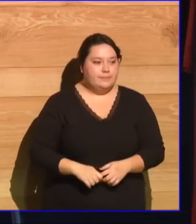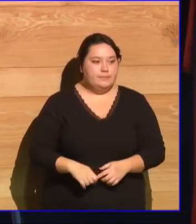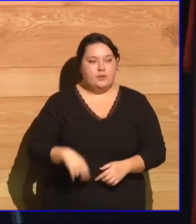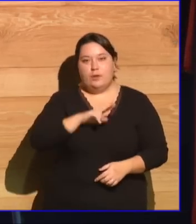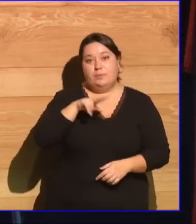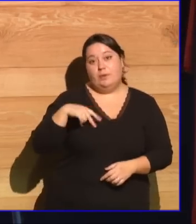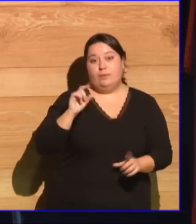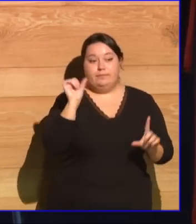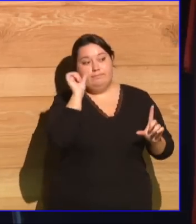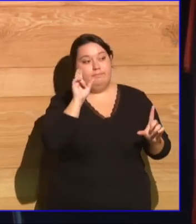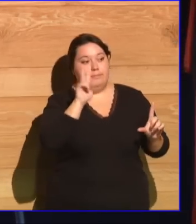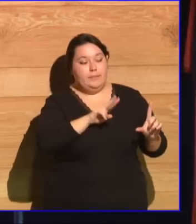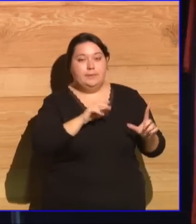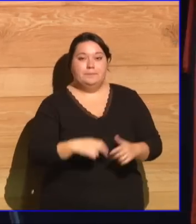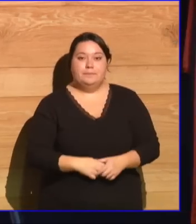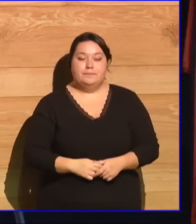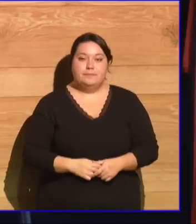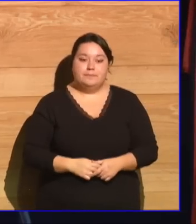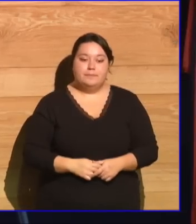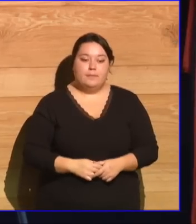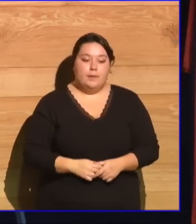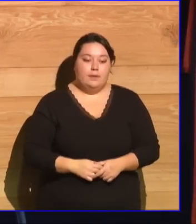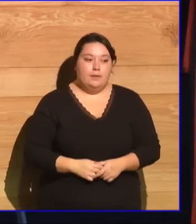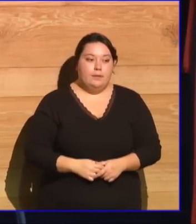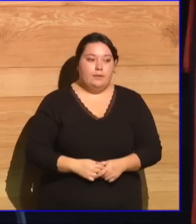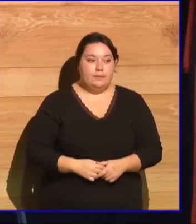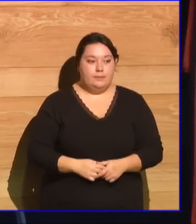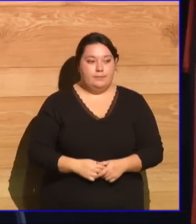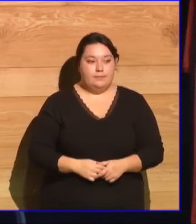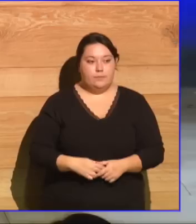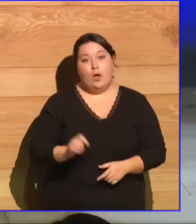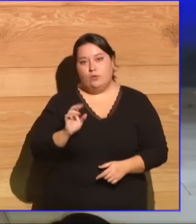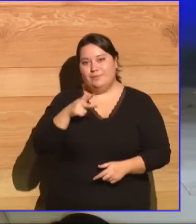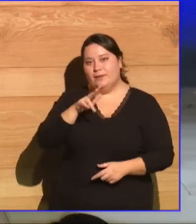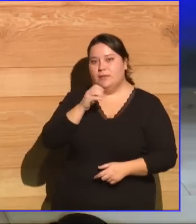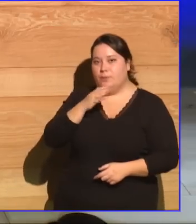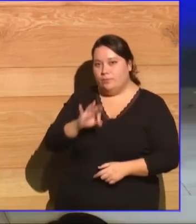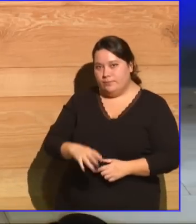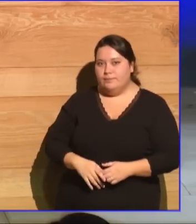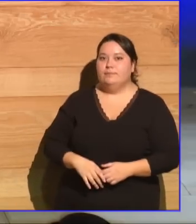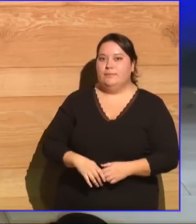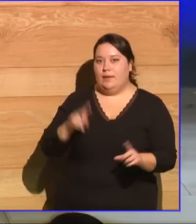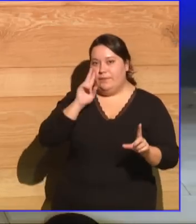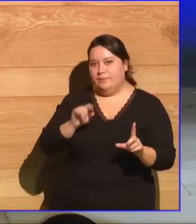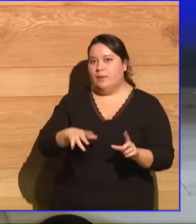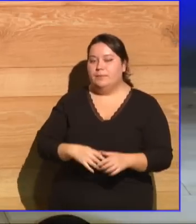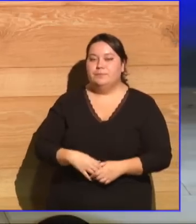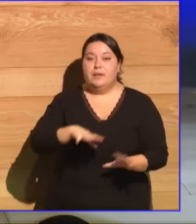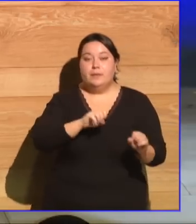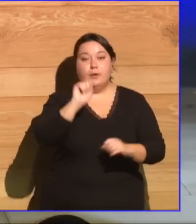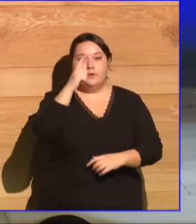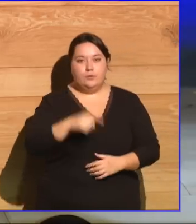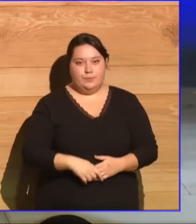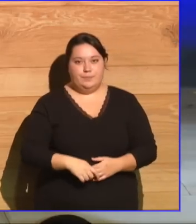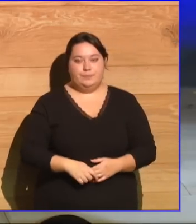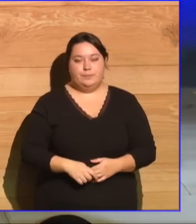sí. Una película de Netflix que vi yo en HBO. Entonces, El Imperio del Sol. Vamos con ella.